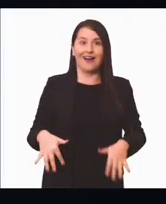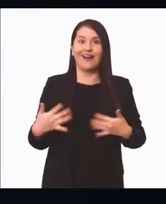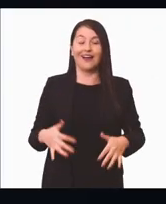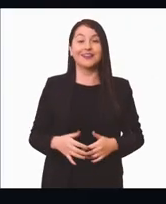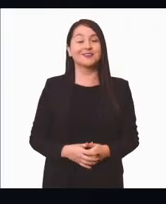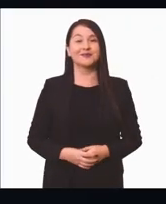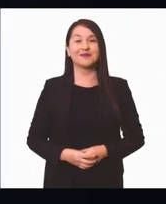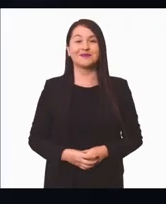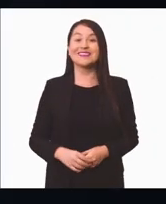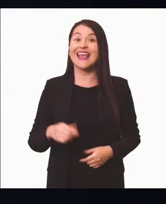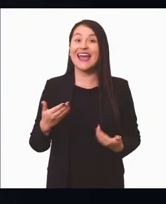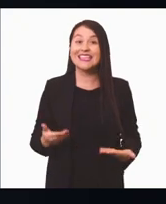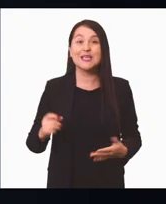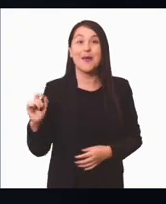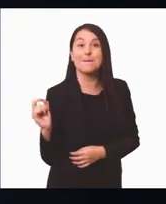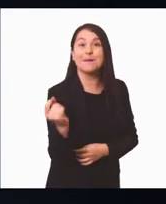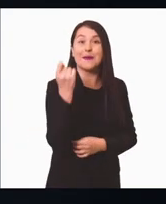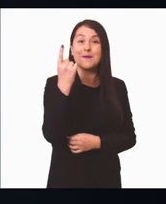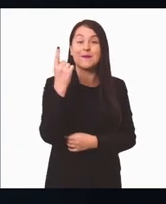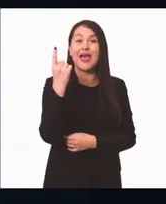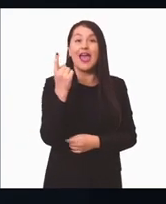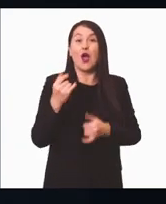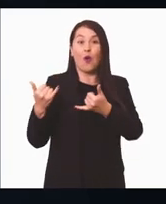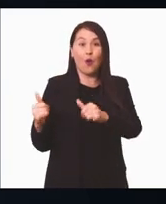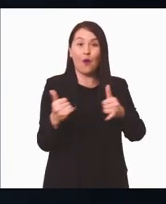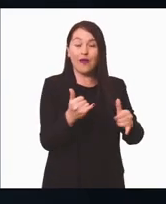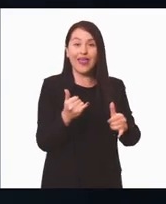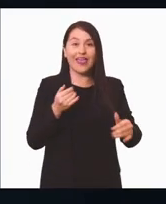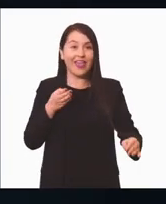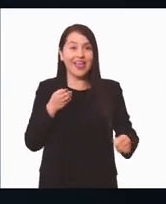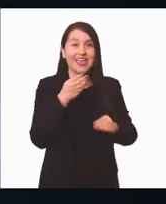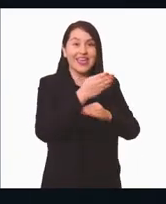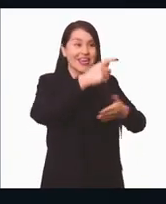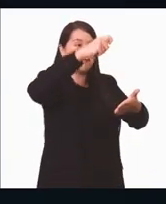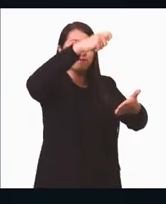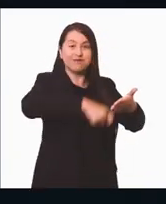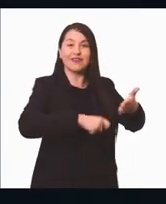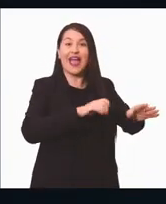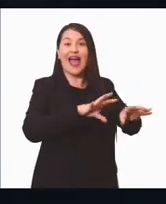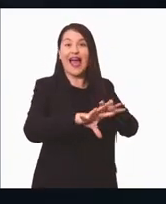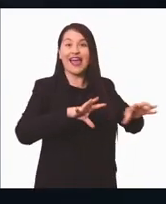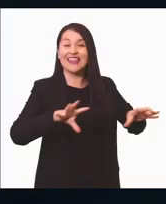Y así fueron los primeros juguetes en llegar hasta la papeleta de las actividades